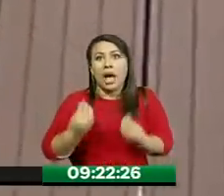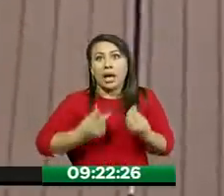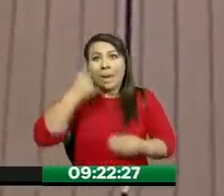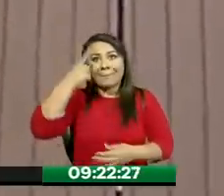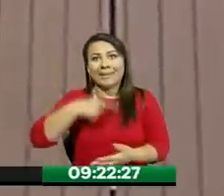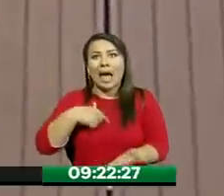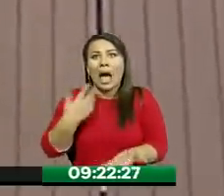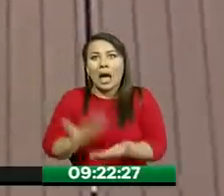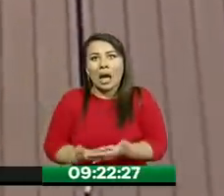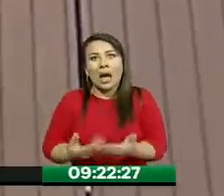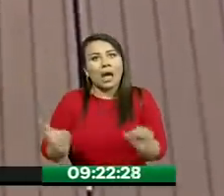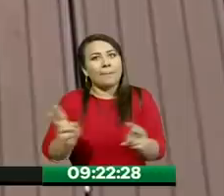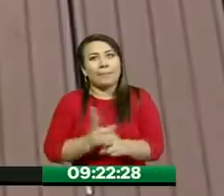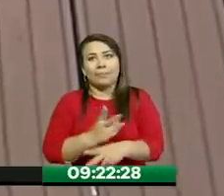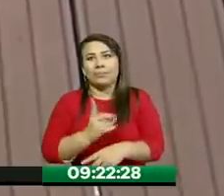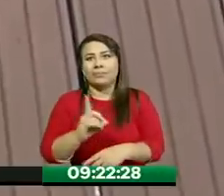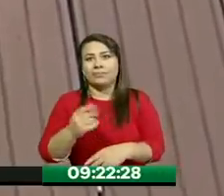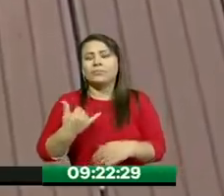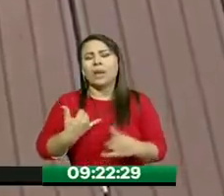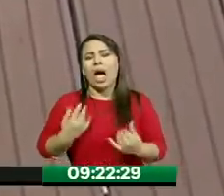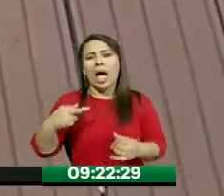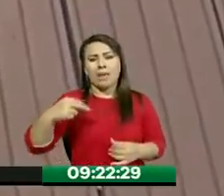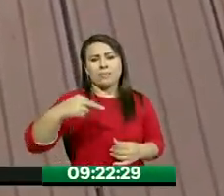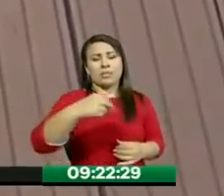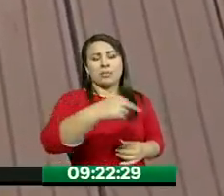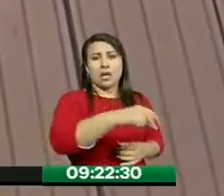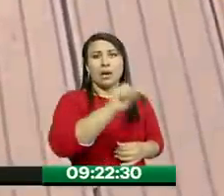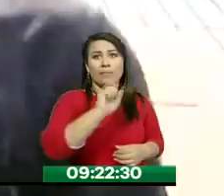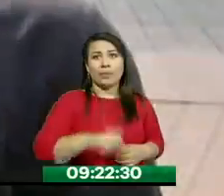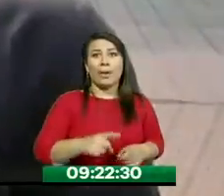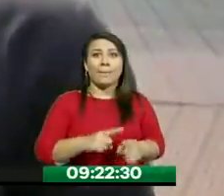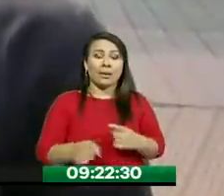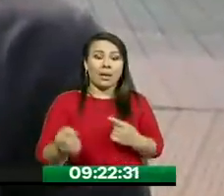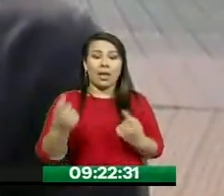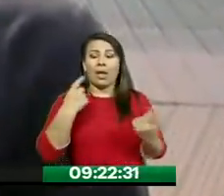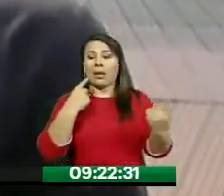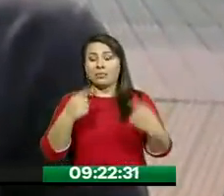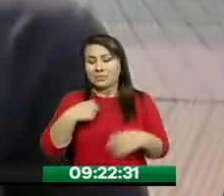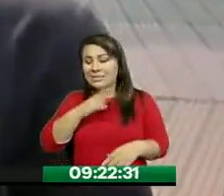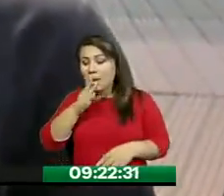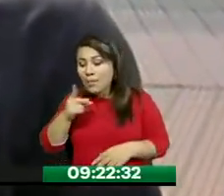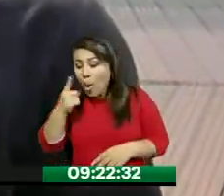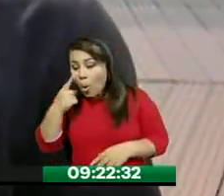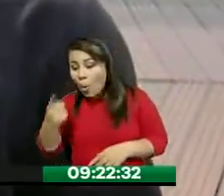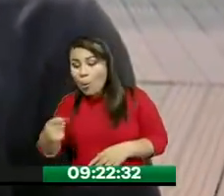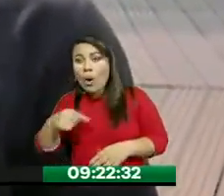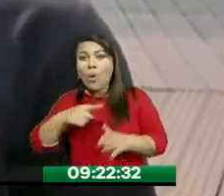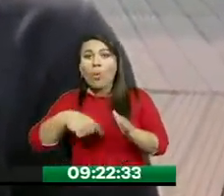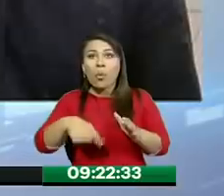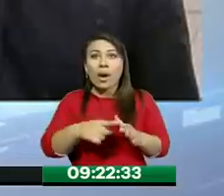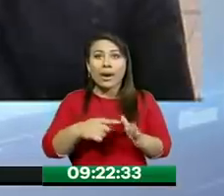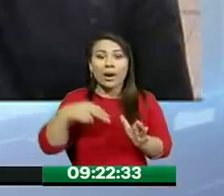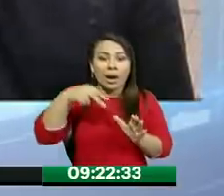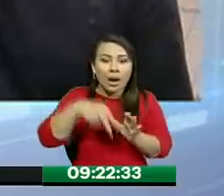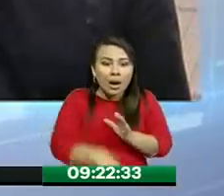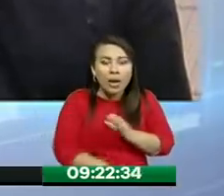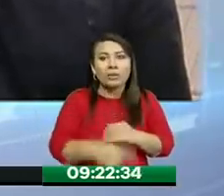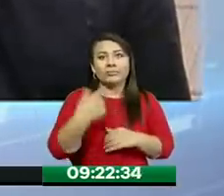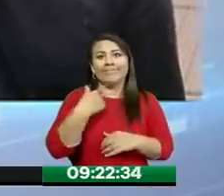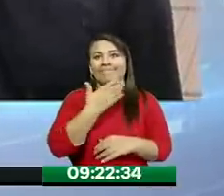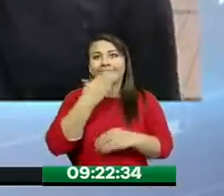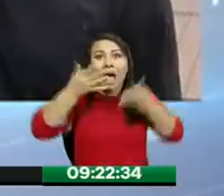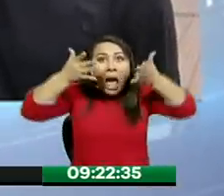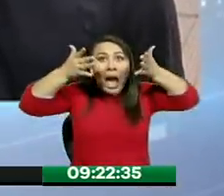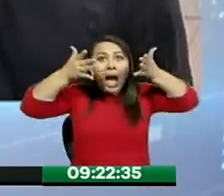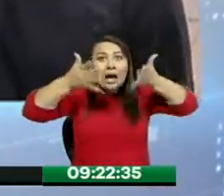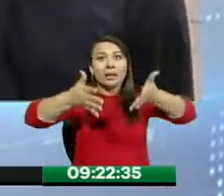posible marihuana, dando un peso de 149.500 gramos de marihuana. De las primeras investigaciones se determinó que el destino de la droga